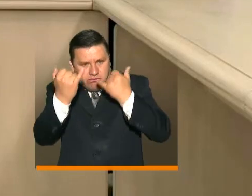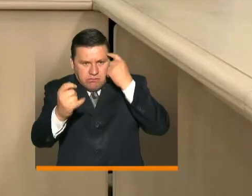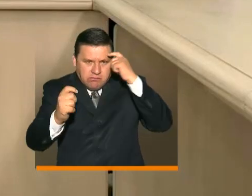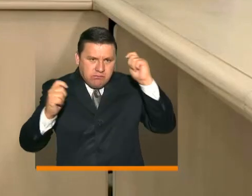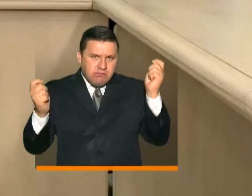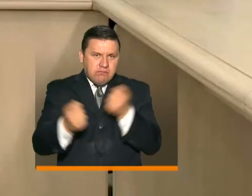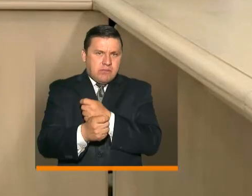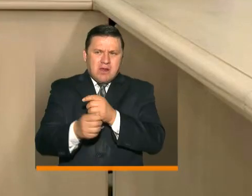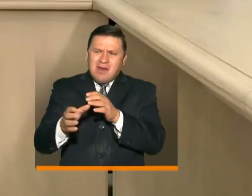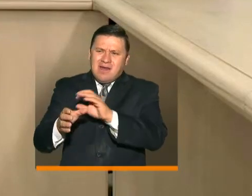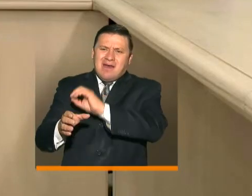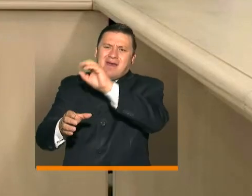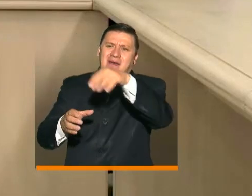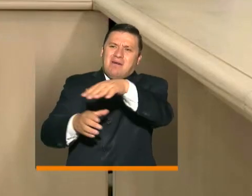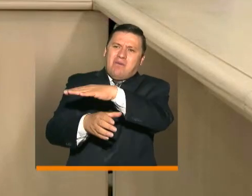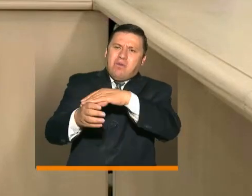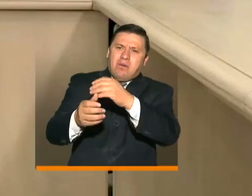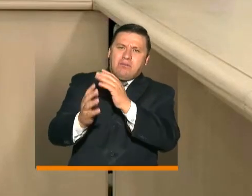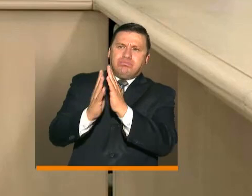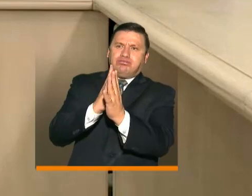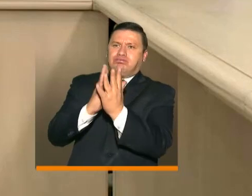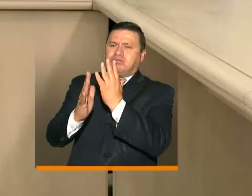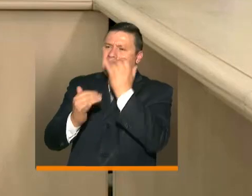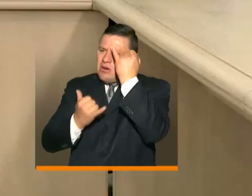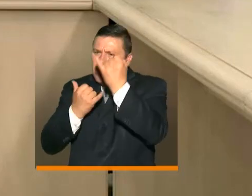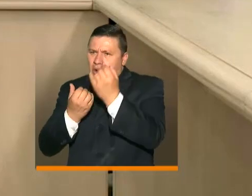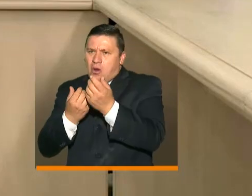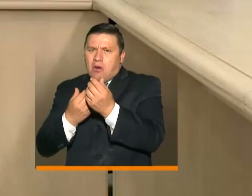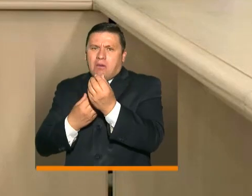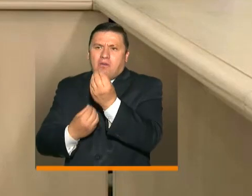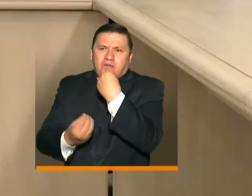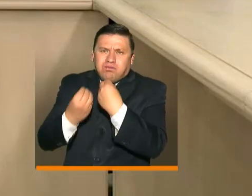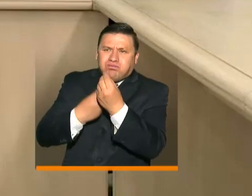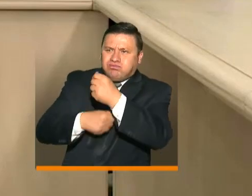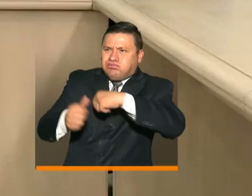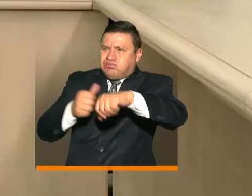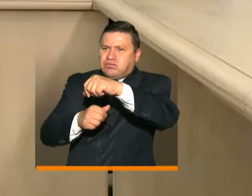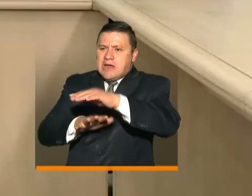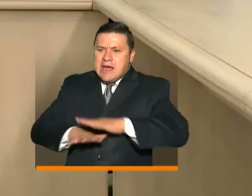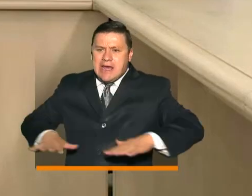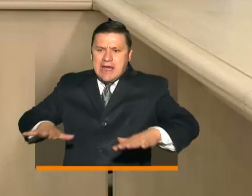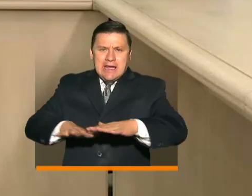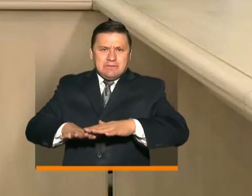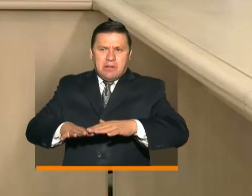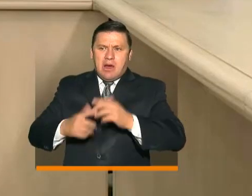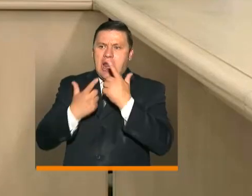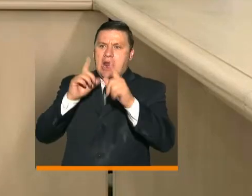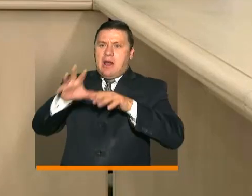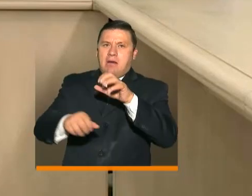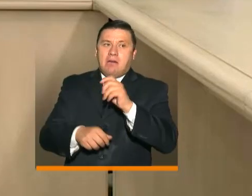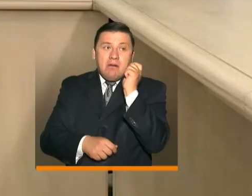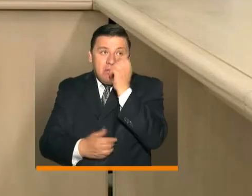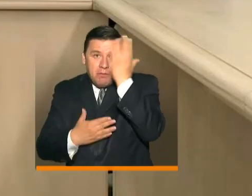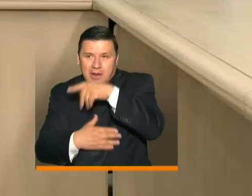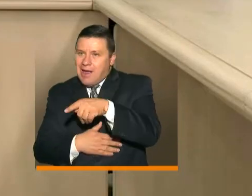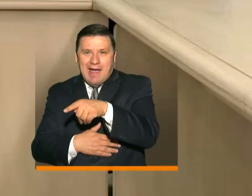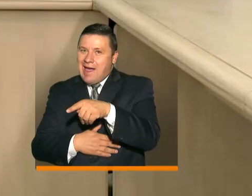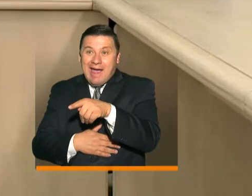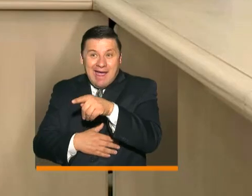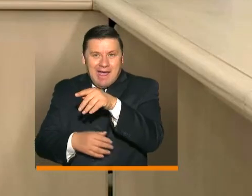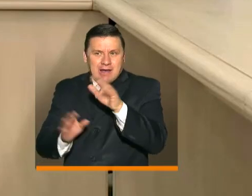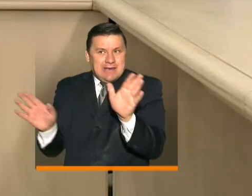renovar urbanísticamente este territorio, para poder superar la ocupación de espacio público, el microtráfico y